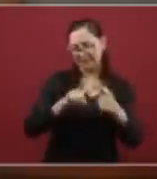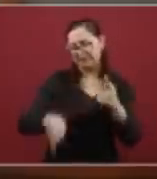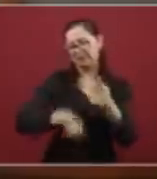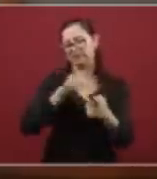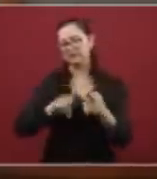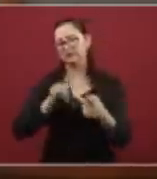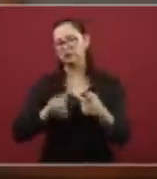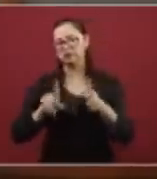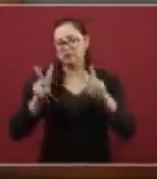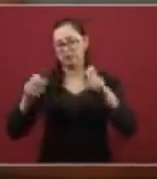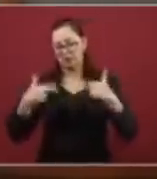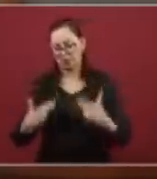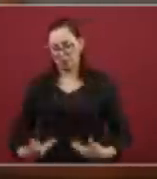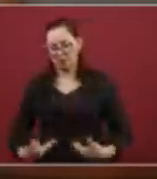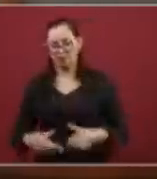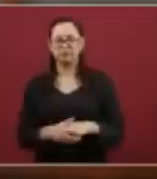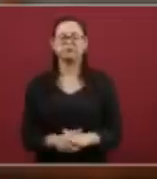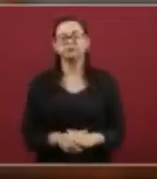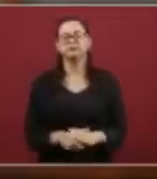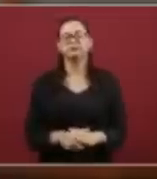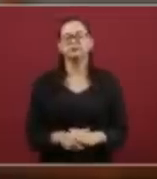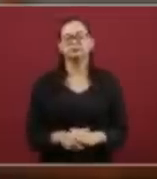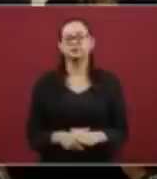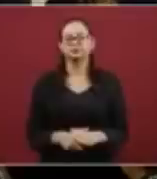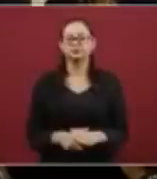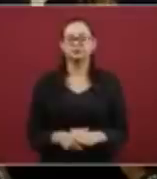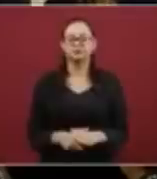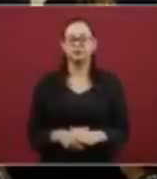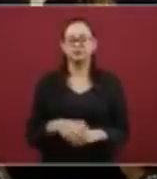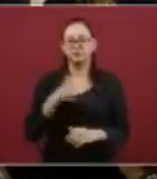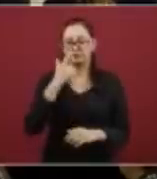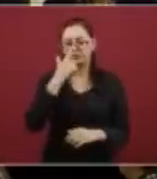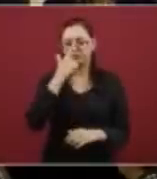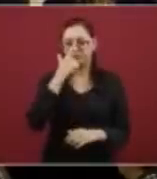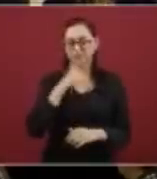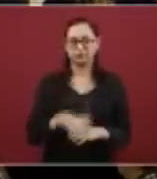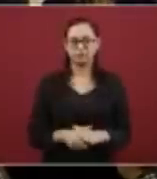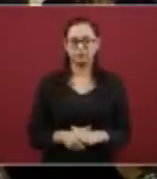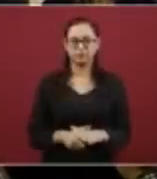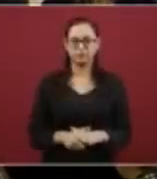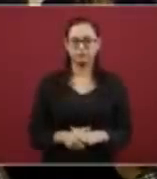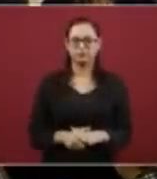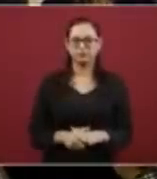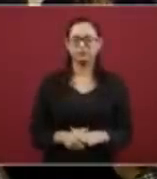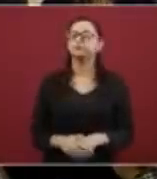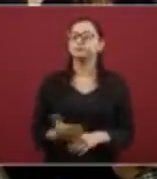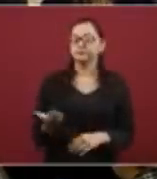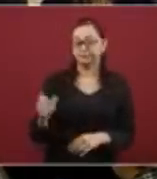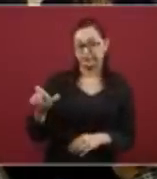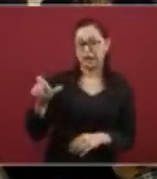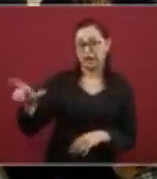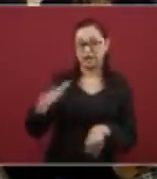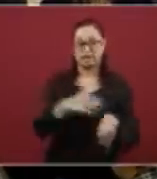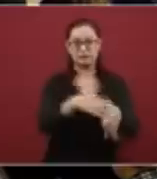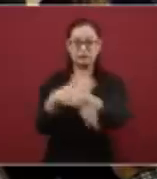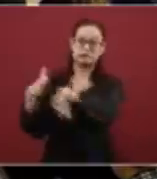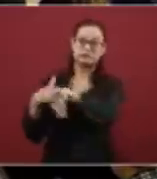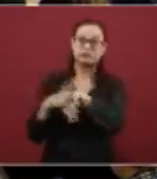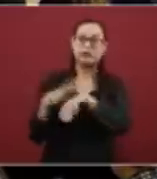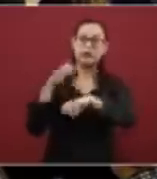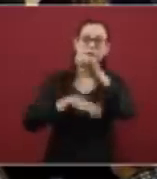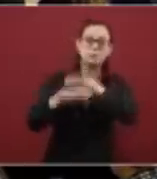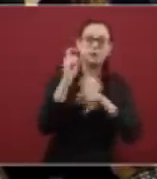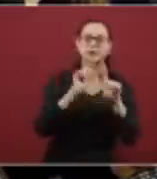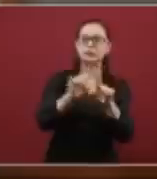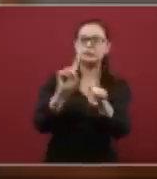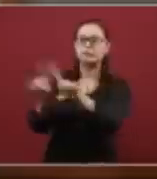primera, nos comentó algo muy importante, que hizo una convocatoria a los empresarios para que inviertan en México, porque